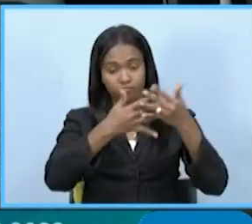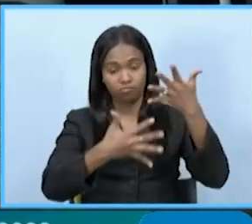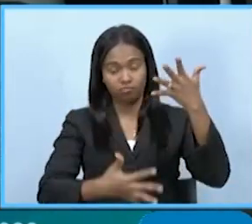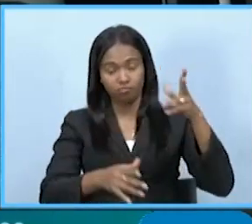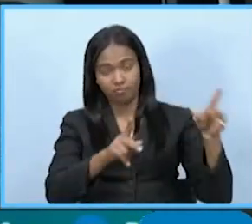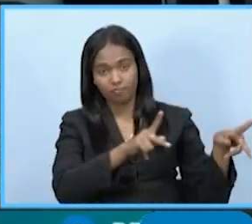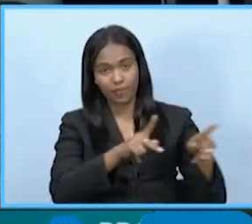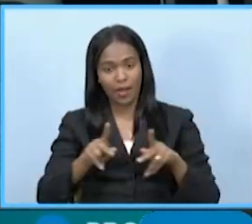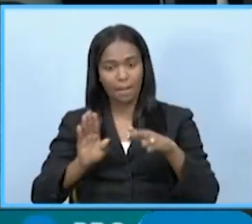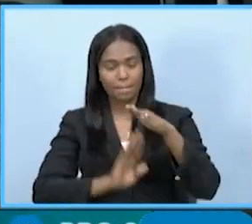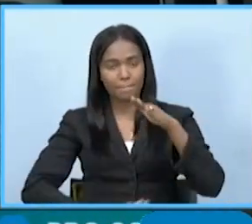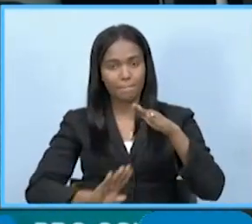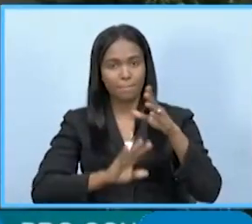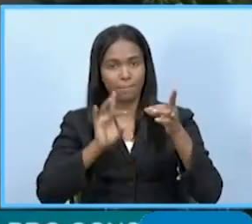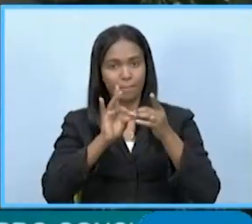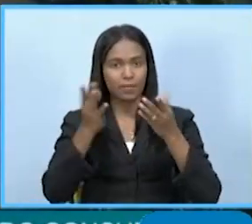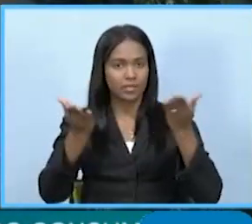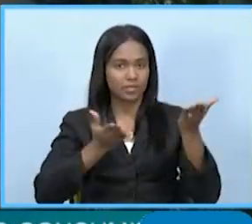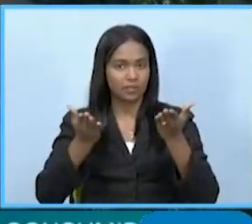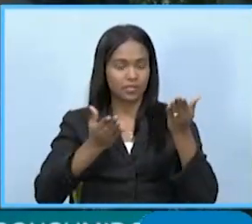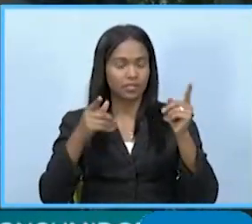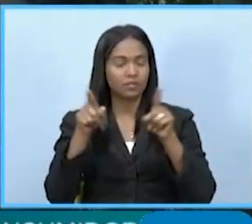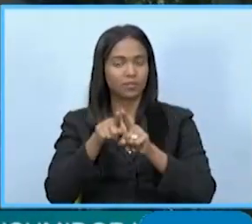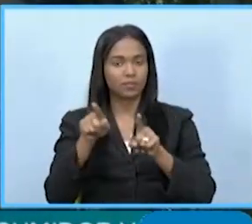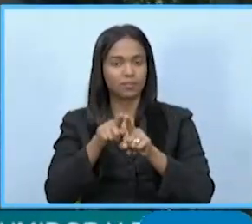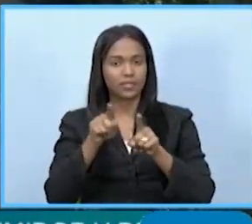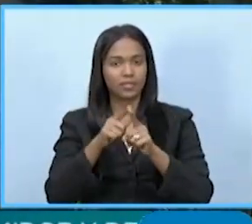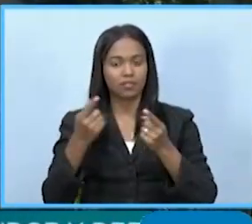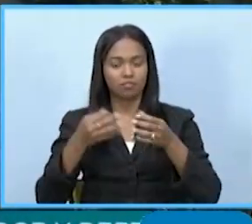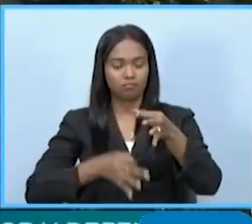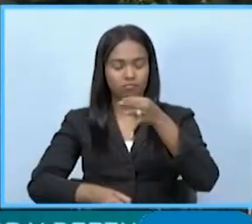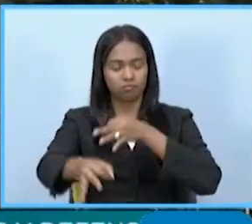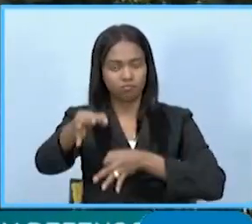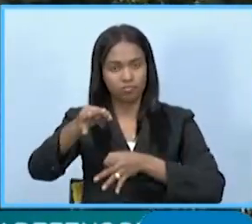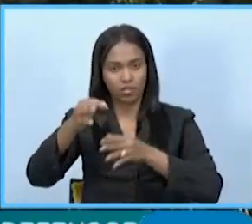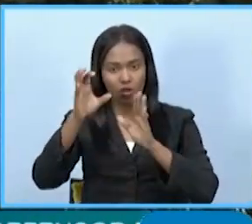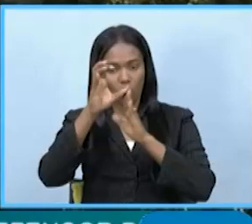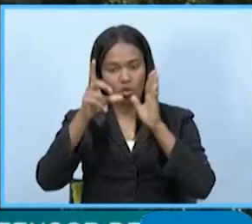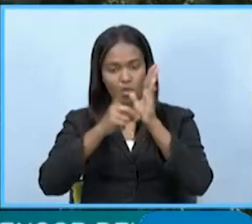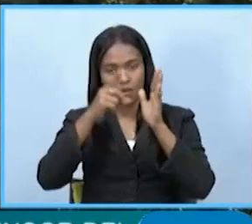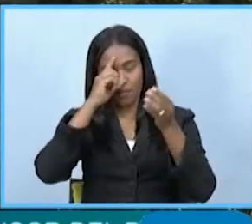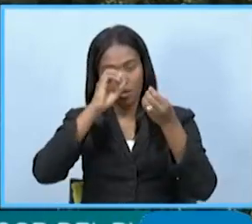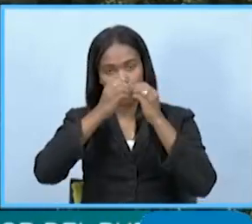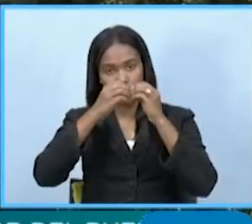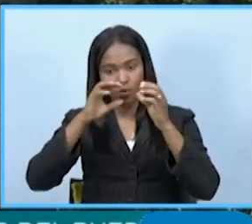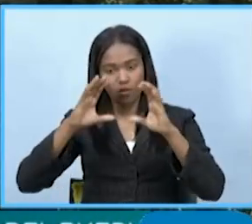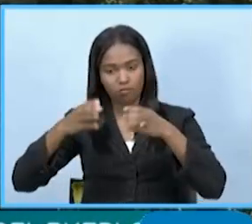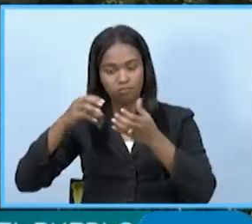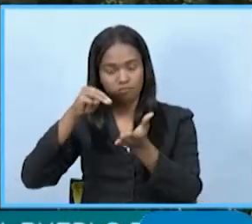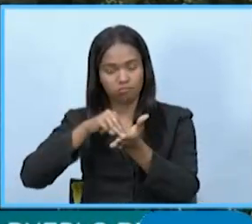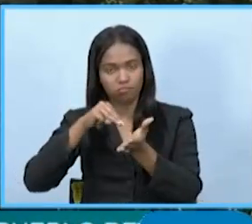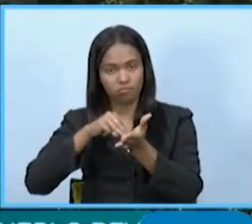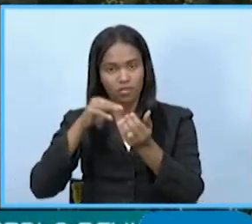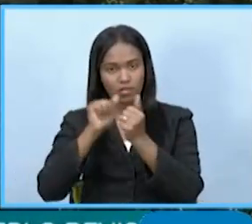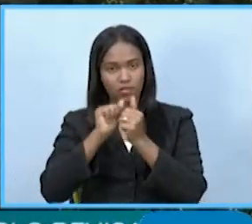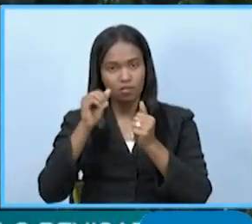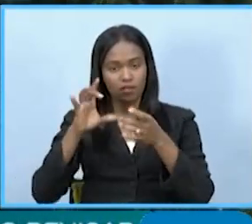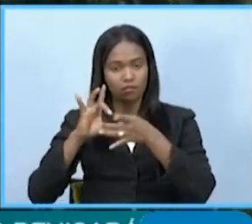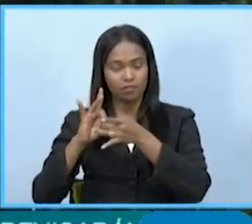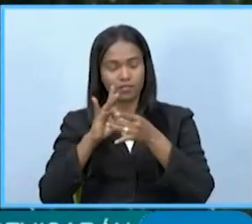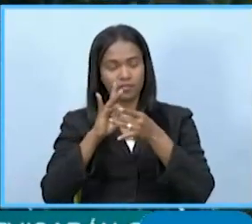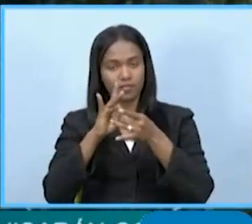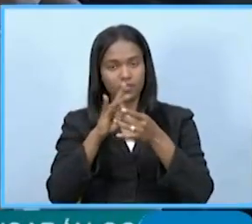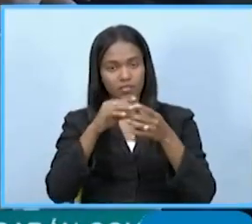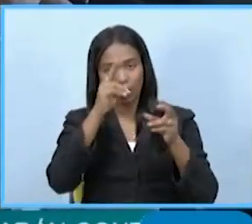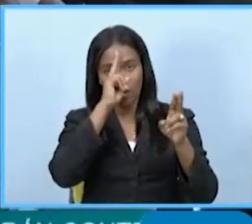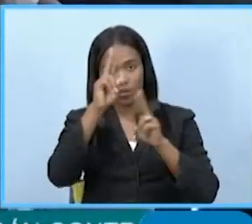plan básico de servicios, además la sustitución de los códigos por el número de colegiatura, la unificación de